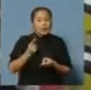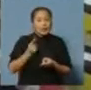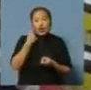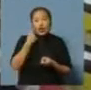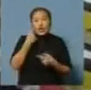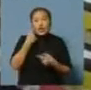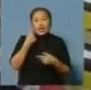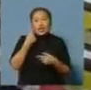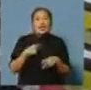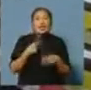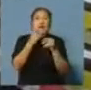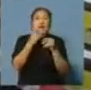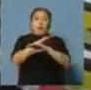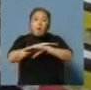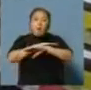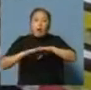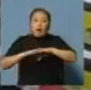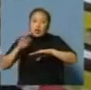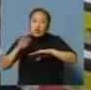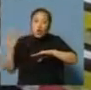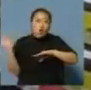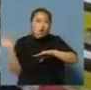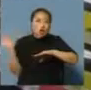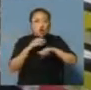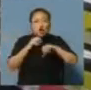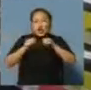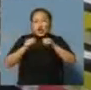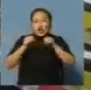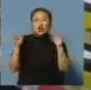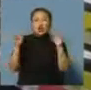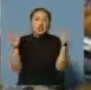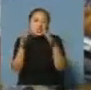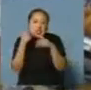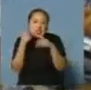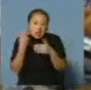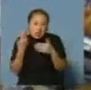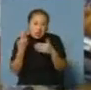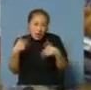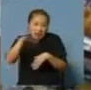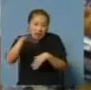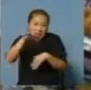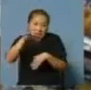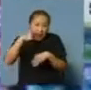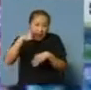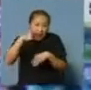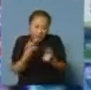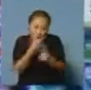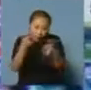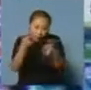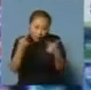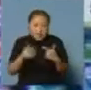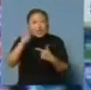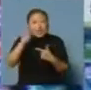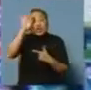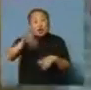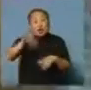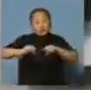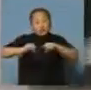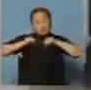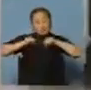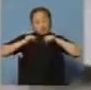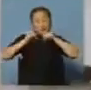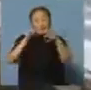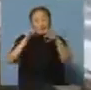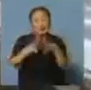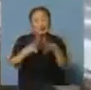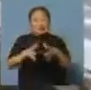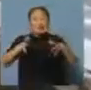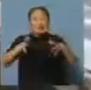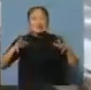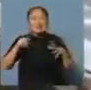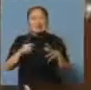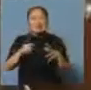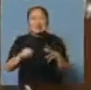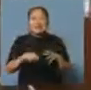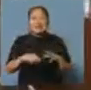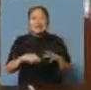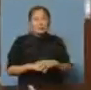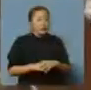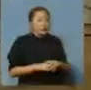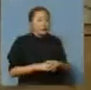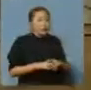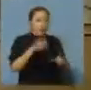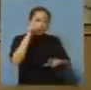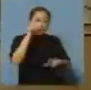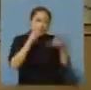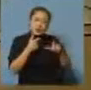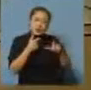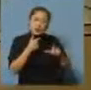vamos a encontrar precios esenciales en despensas o en los comercios más chicos del interior, sino solamente en las cadenas de supermercado. Bien.